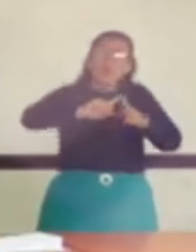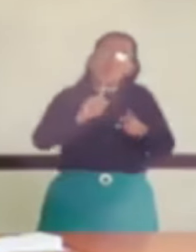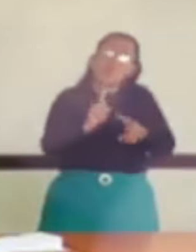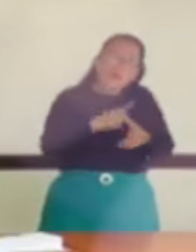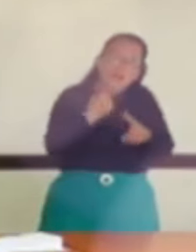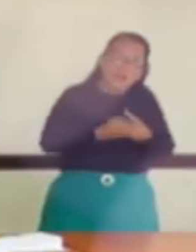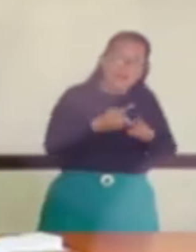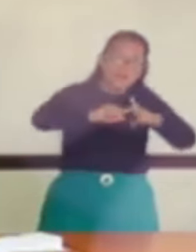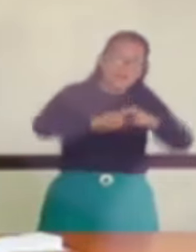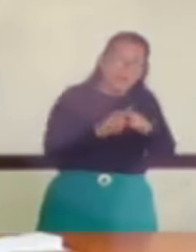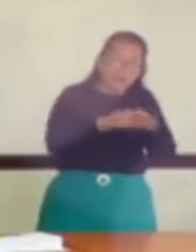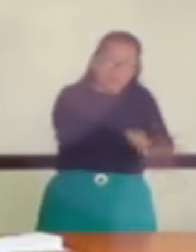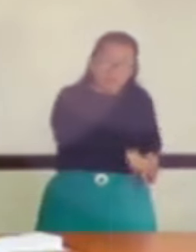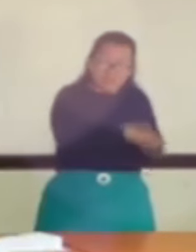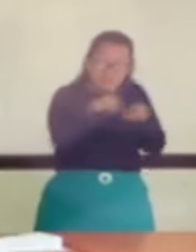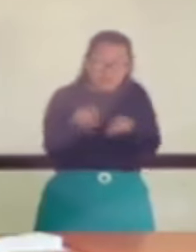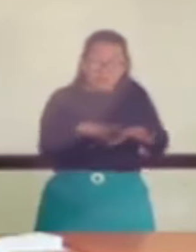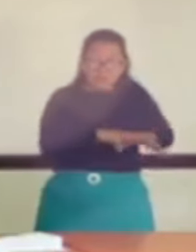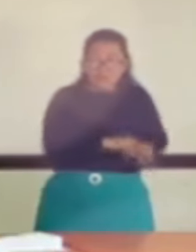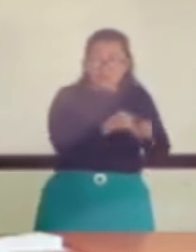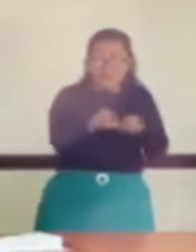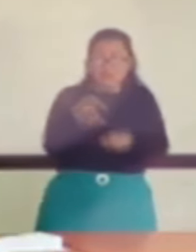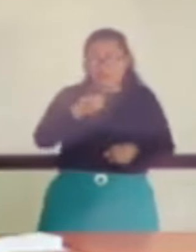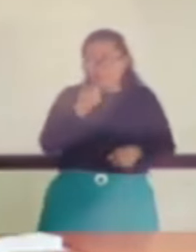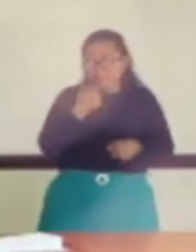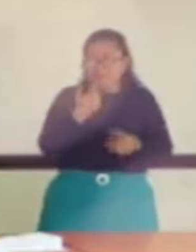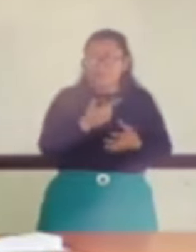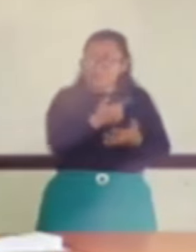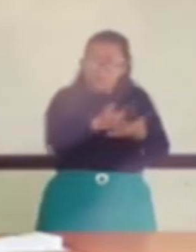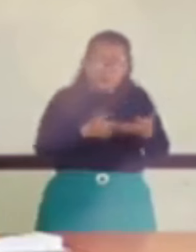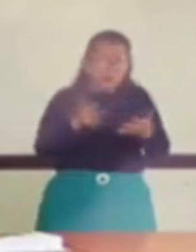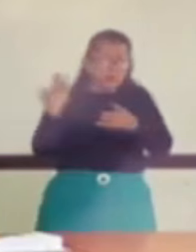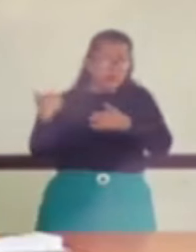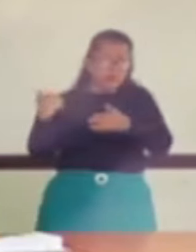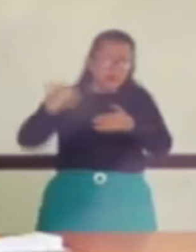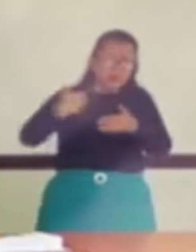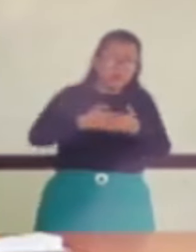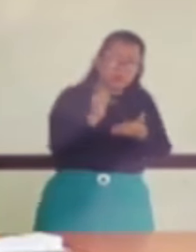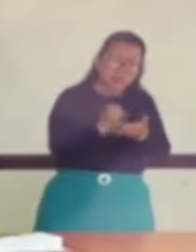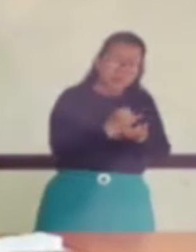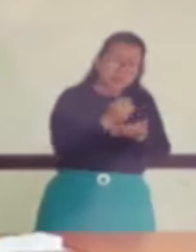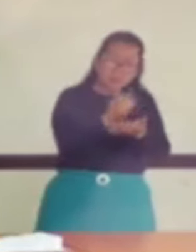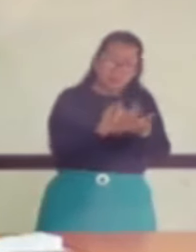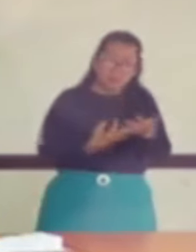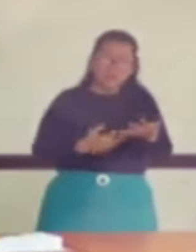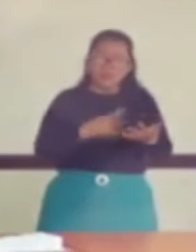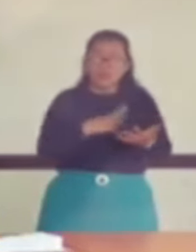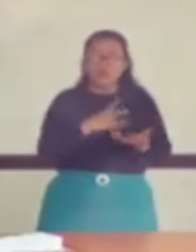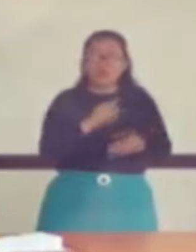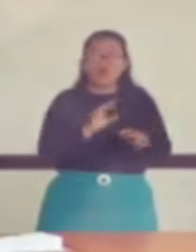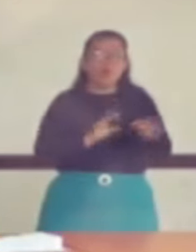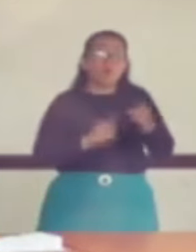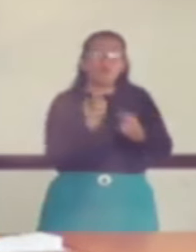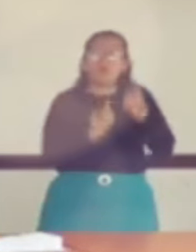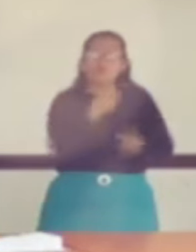la sustracción que ustedes tienen documentadas de este tipo de insumos? ¿Y qué insumos o medicamentos son los que